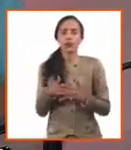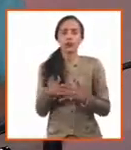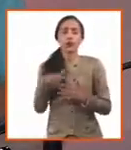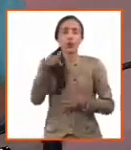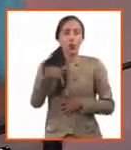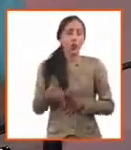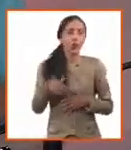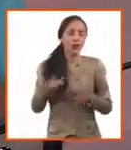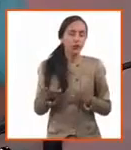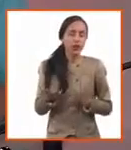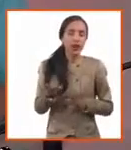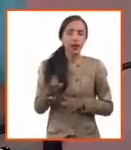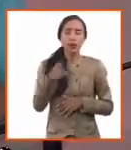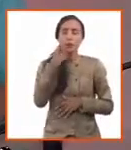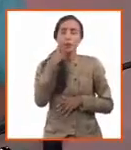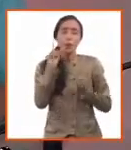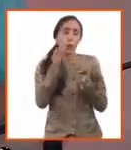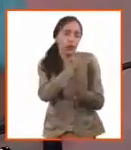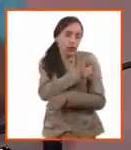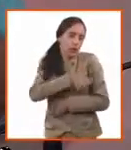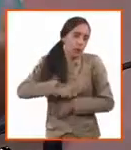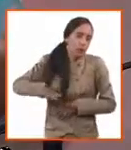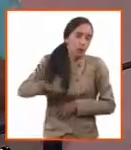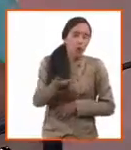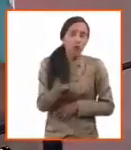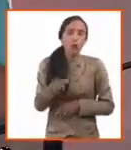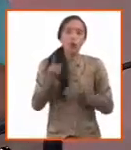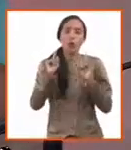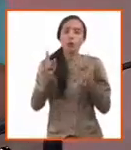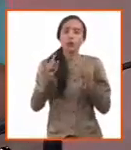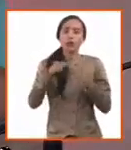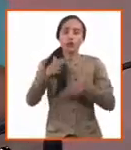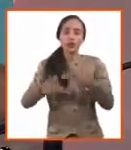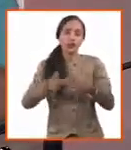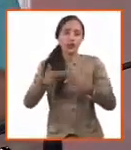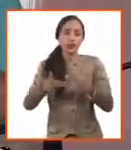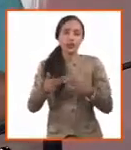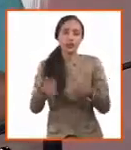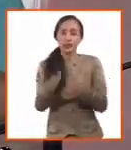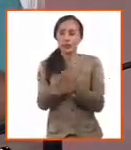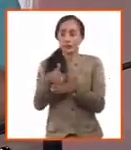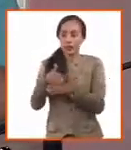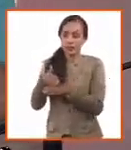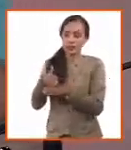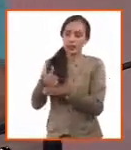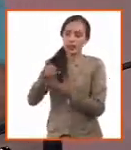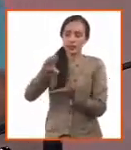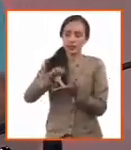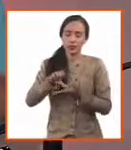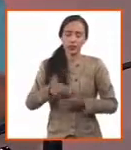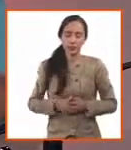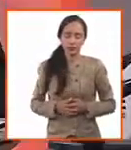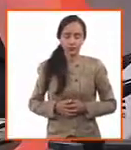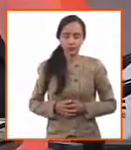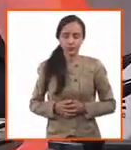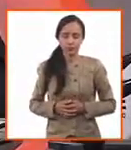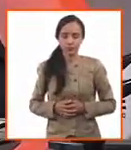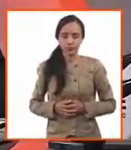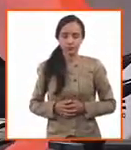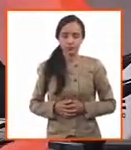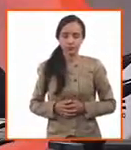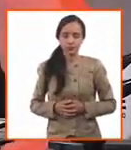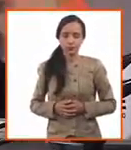quizá denominemos políticas públicas o políticas que se establezcan desde las diferentes instituciones. Un debate que además